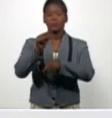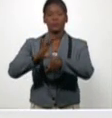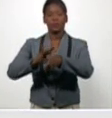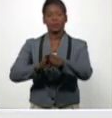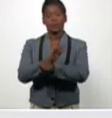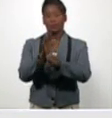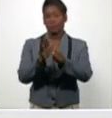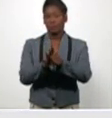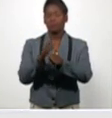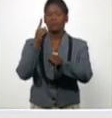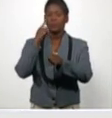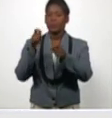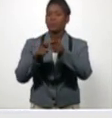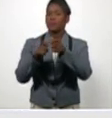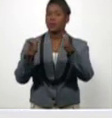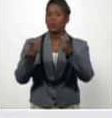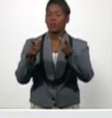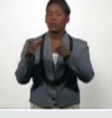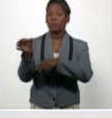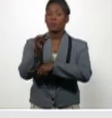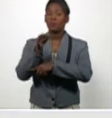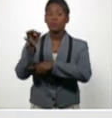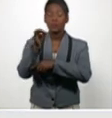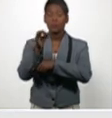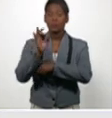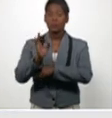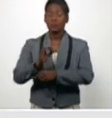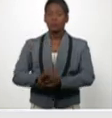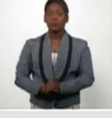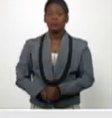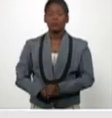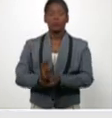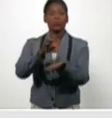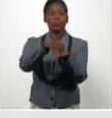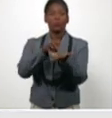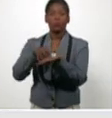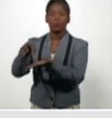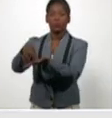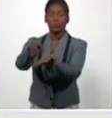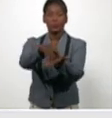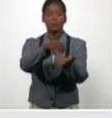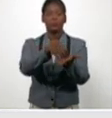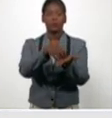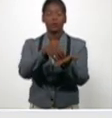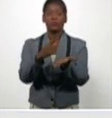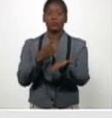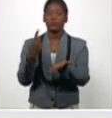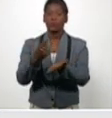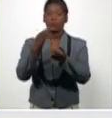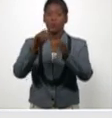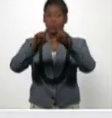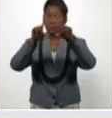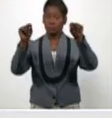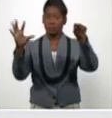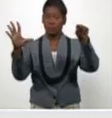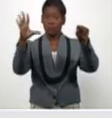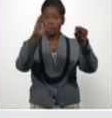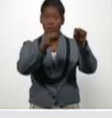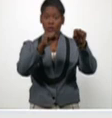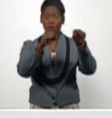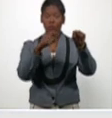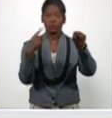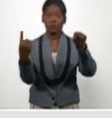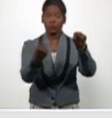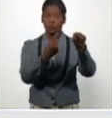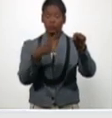más elevadas por municipio y son los lugares, independientemente de que en toda Cuba hay que extremarla, pero